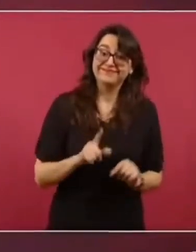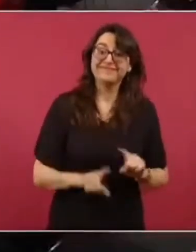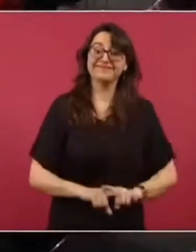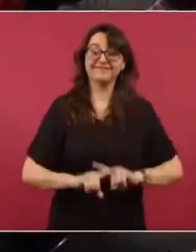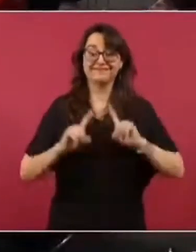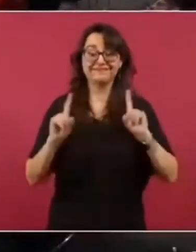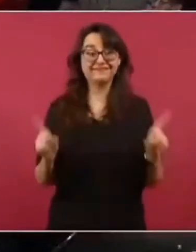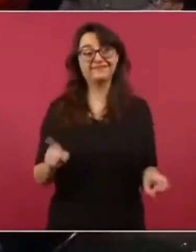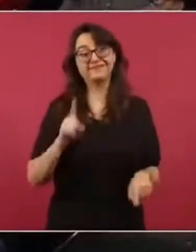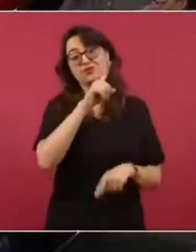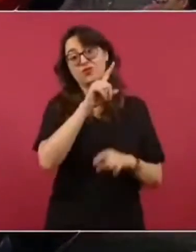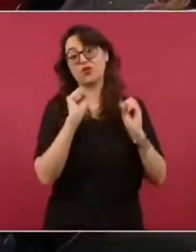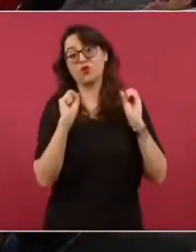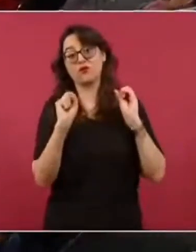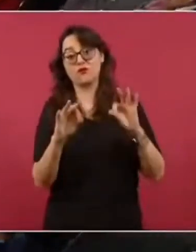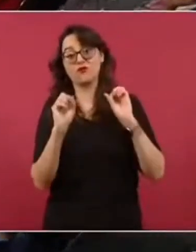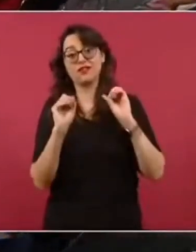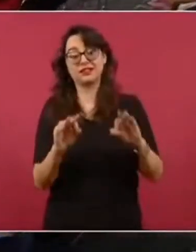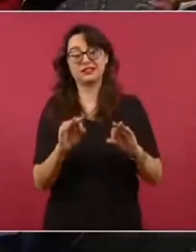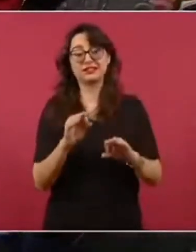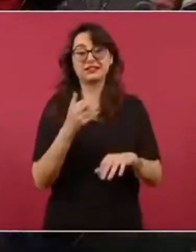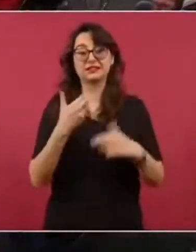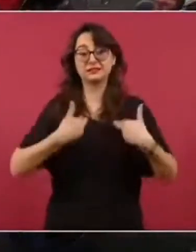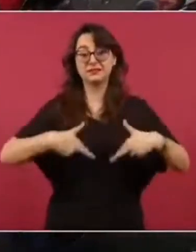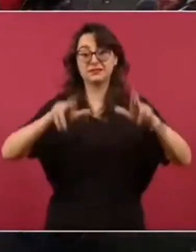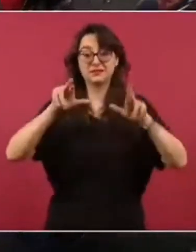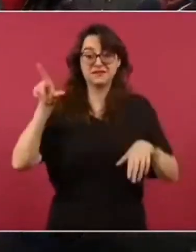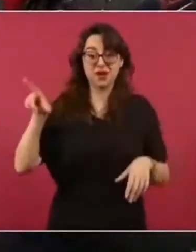pues no cambian.